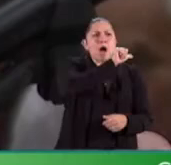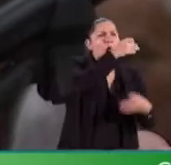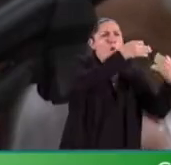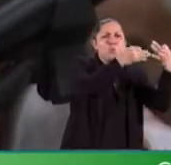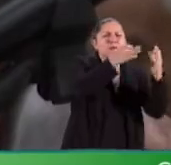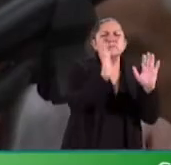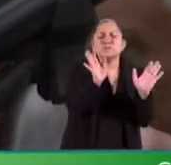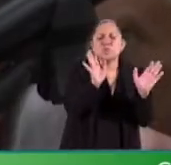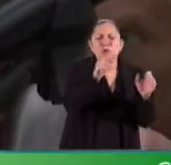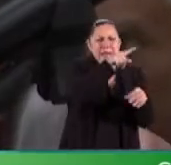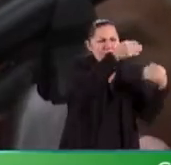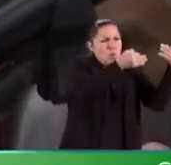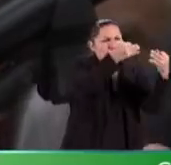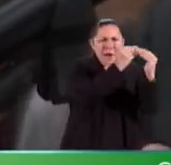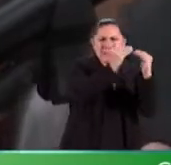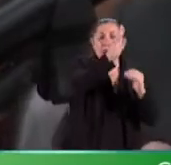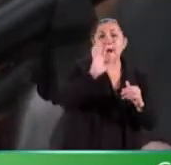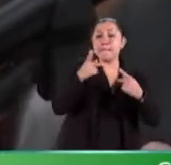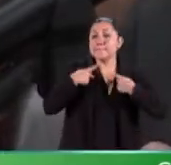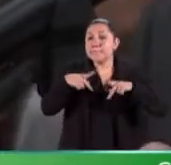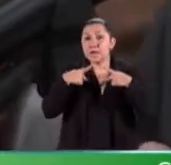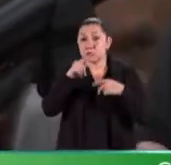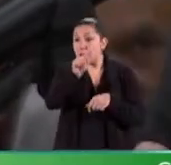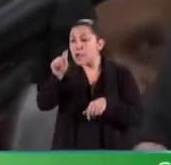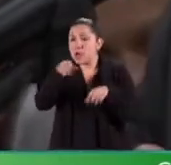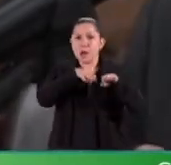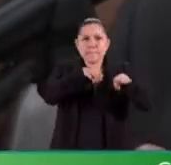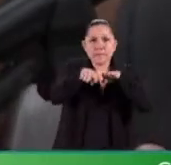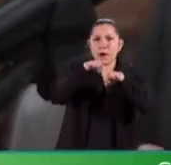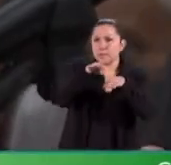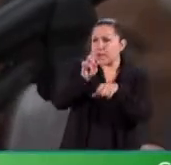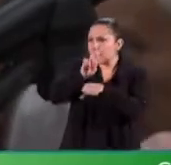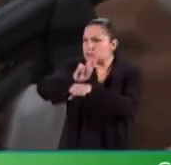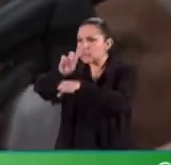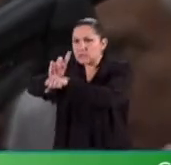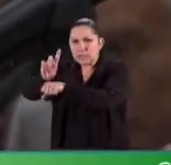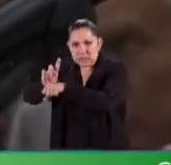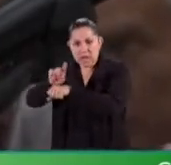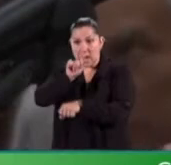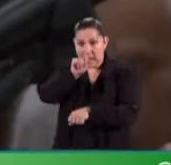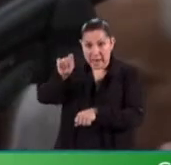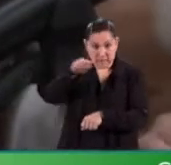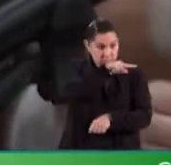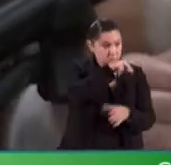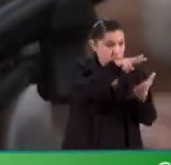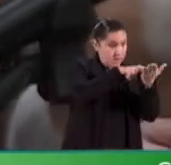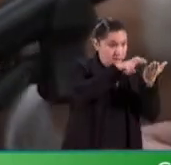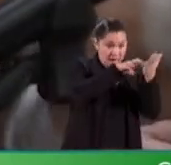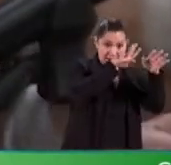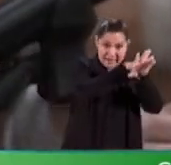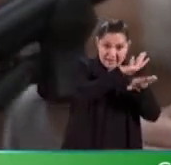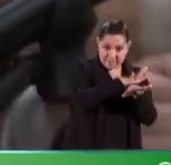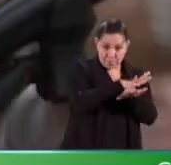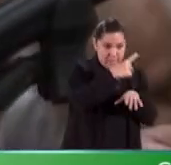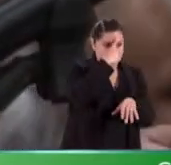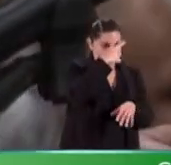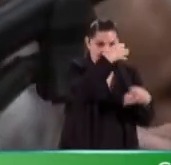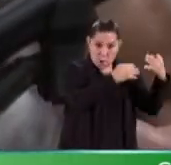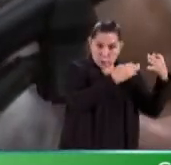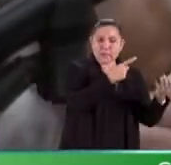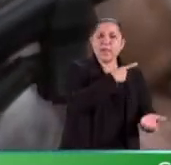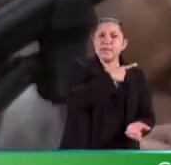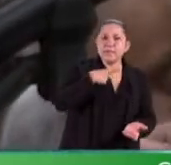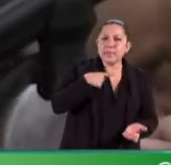trabajo cotidiano y que estarán directamente afectados con esta reforma. Una reforma judicial debería hacerse para dignificar,